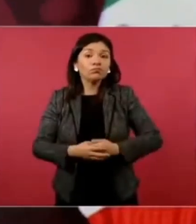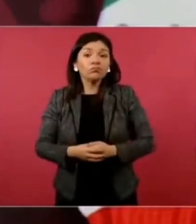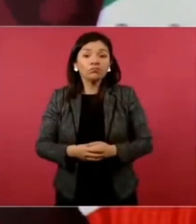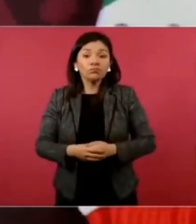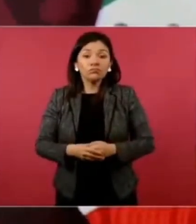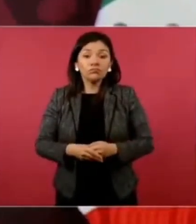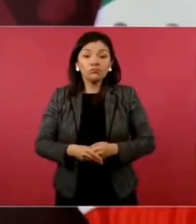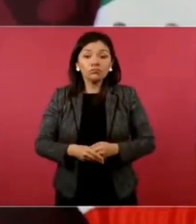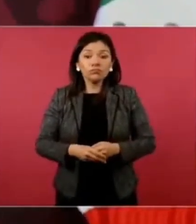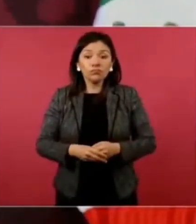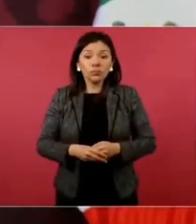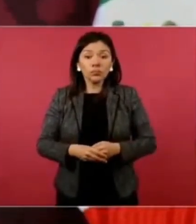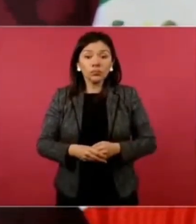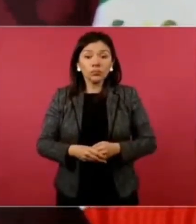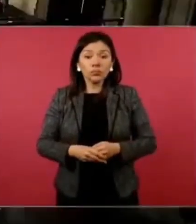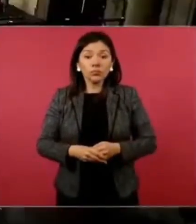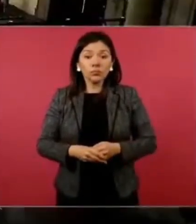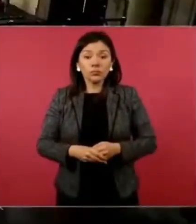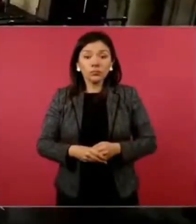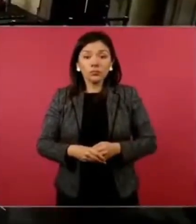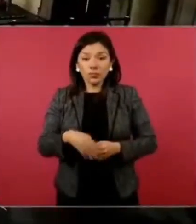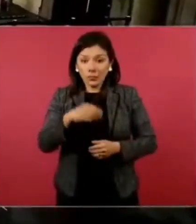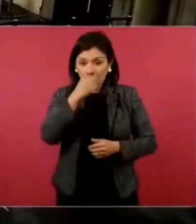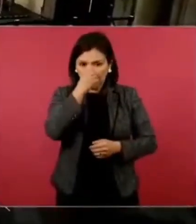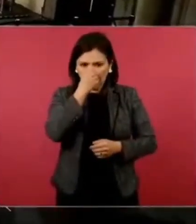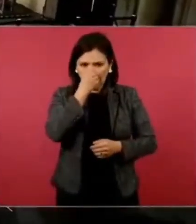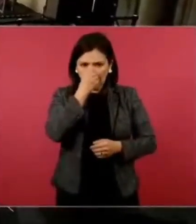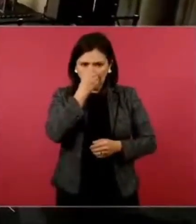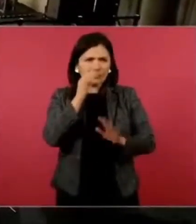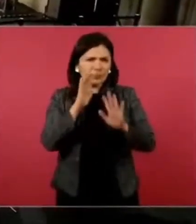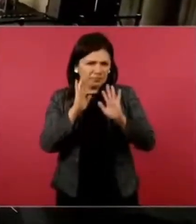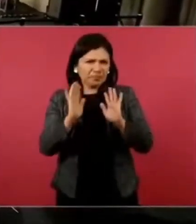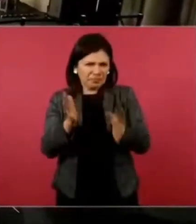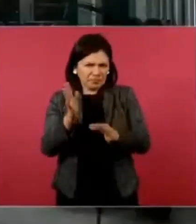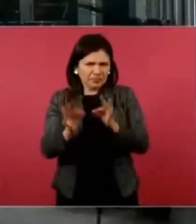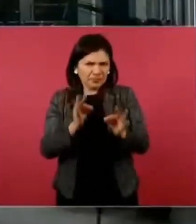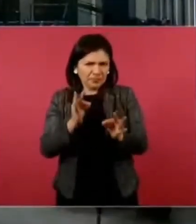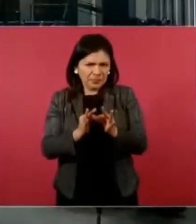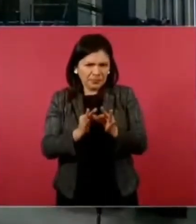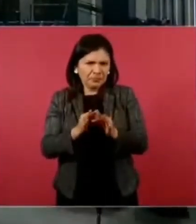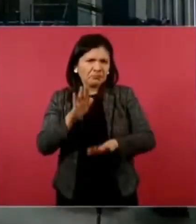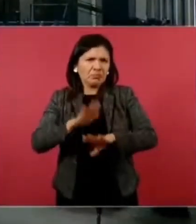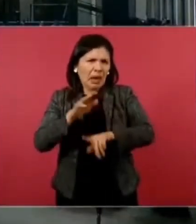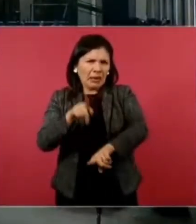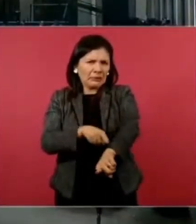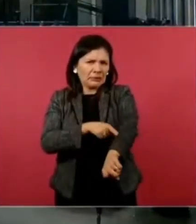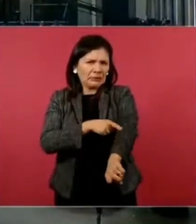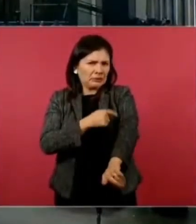Ya le dejamos, ¿no? Está ahí. Para que no.